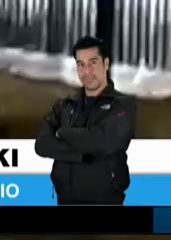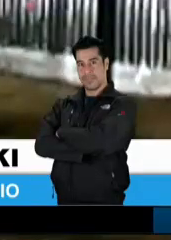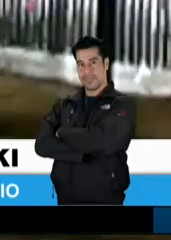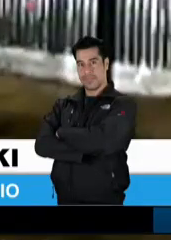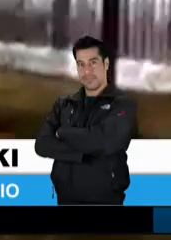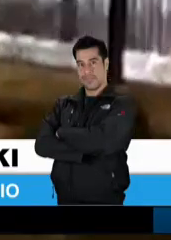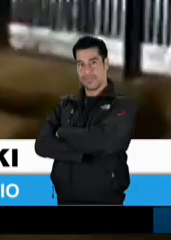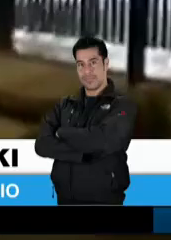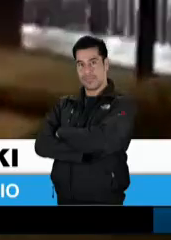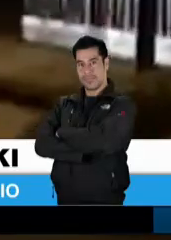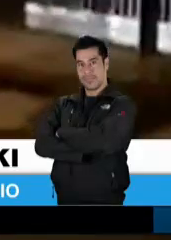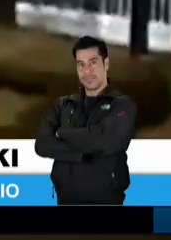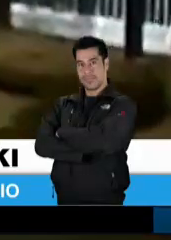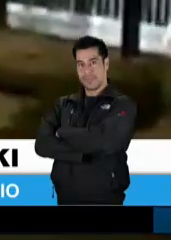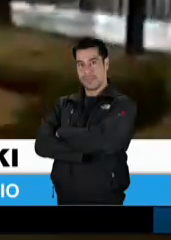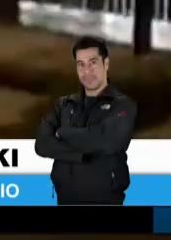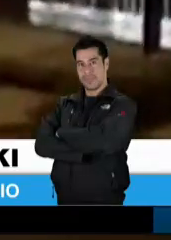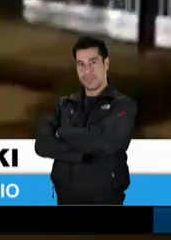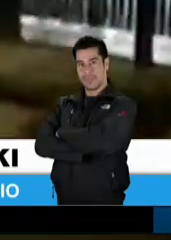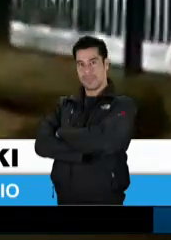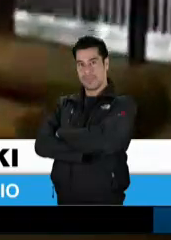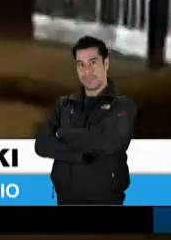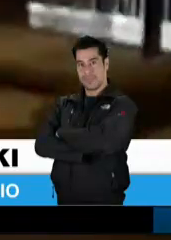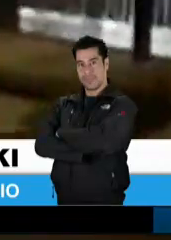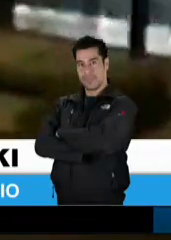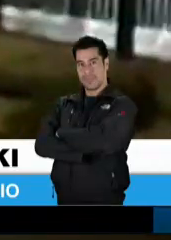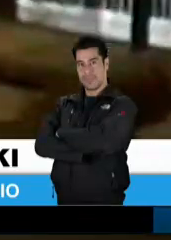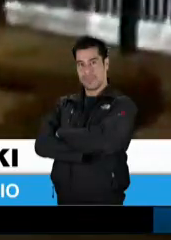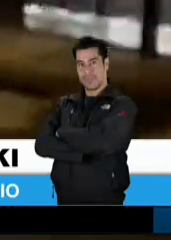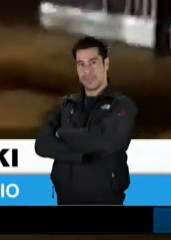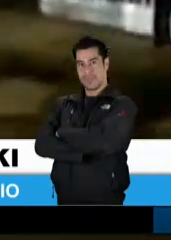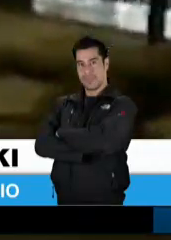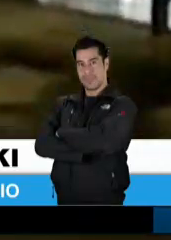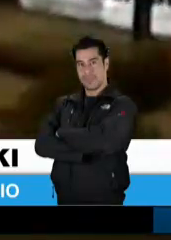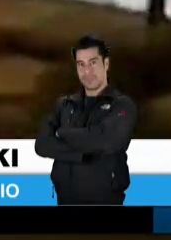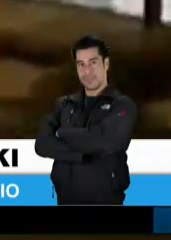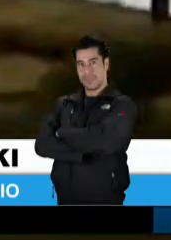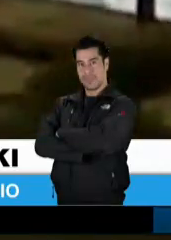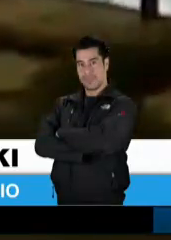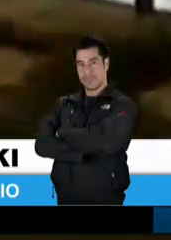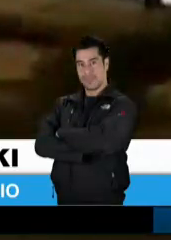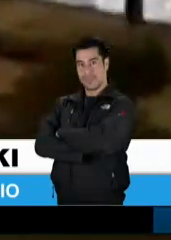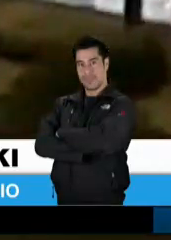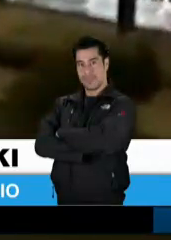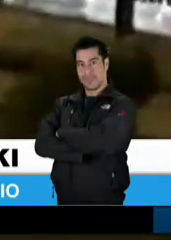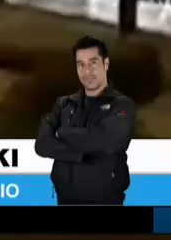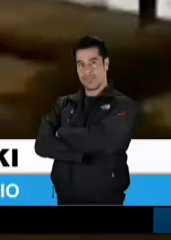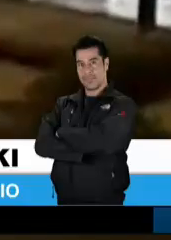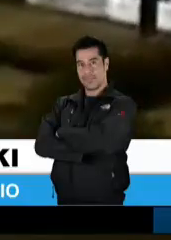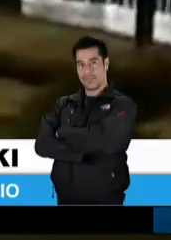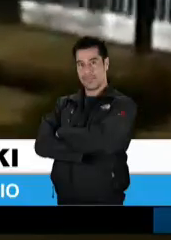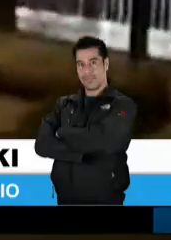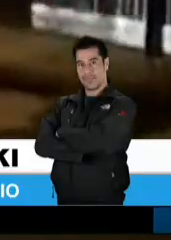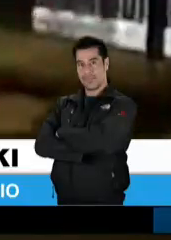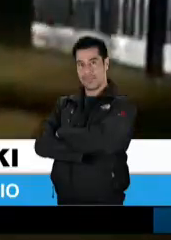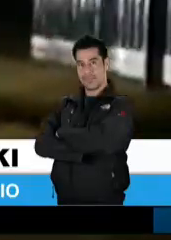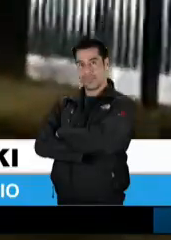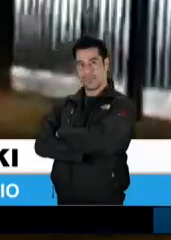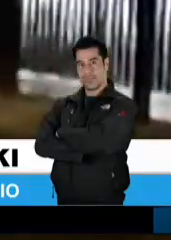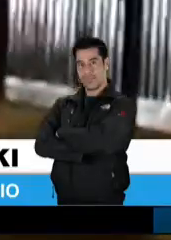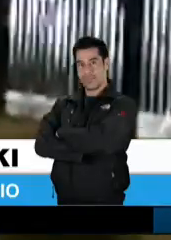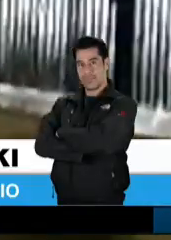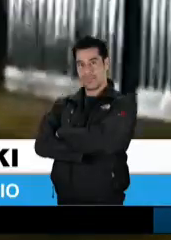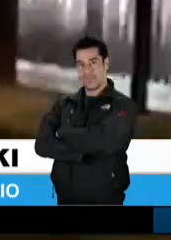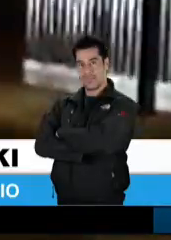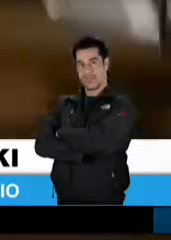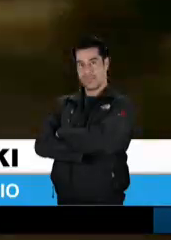bastante preocupados y asustados porque esto ocurrió poco antes de las 22 horas, es decir, cuando el comercio en ese sector aún está atendiendo público. Y